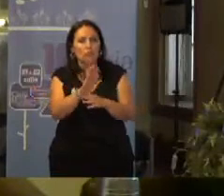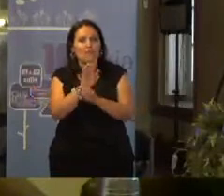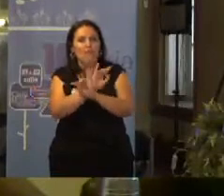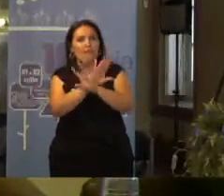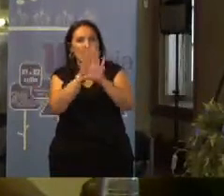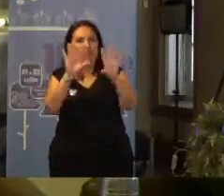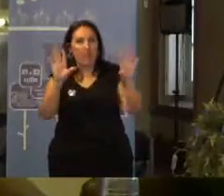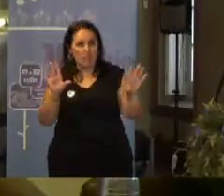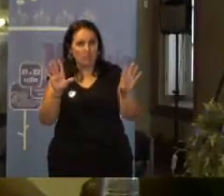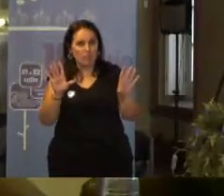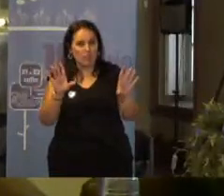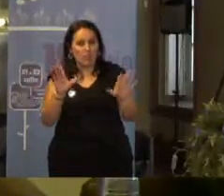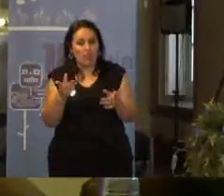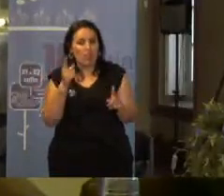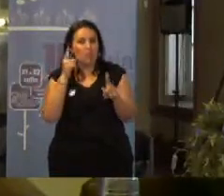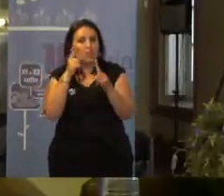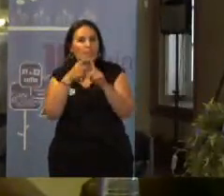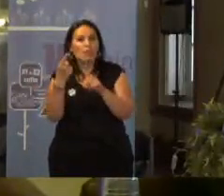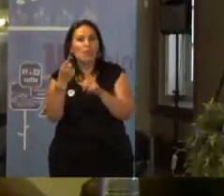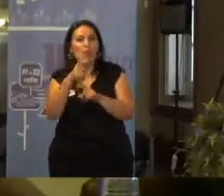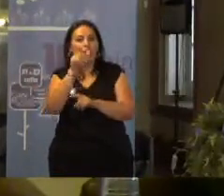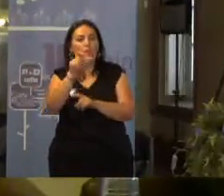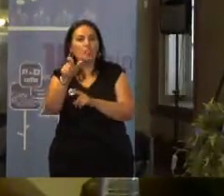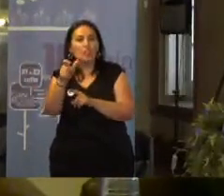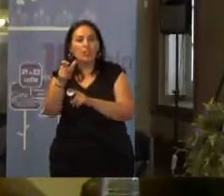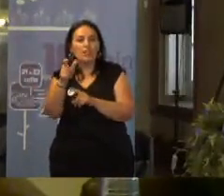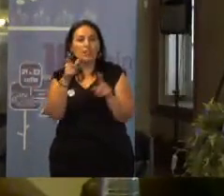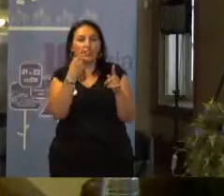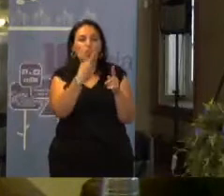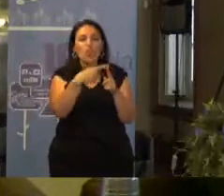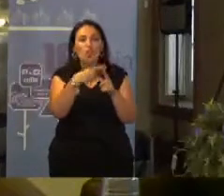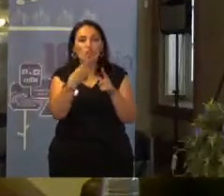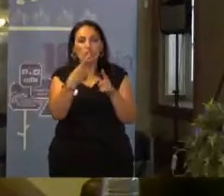e presentarlle á cidadanía as diferentes alternativas